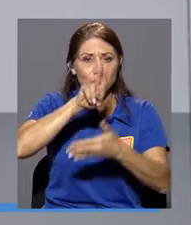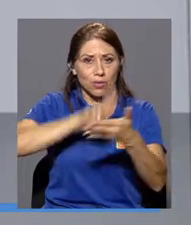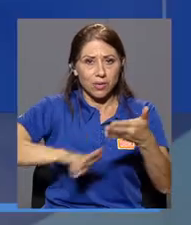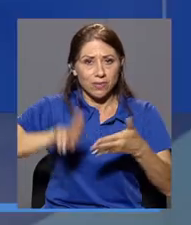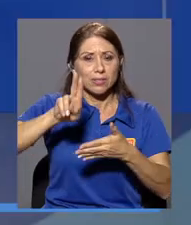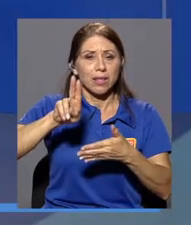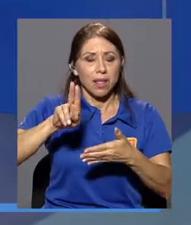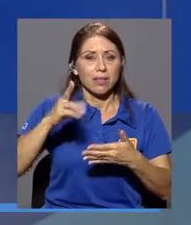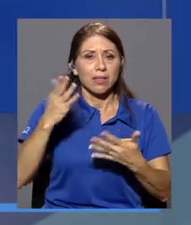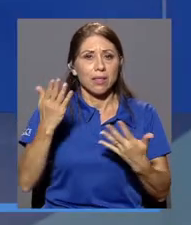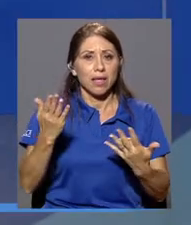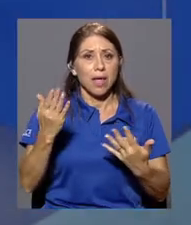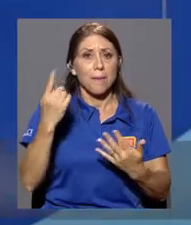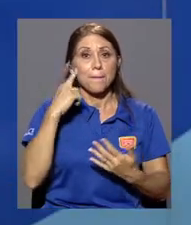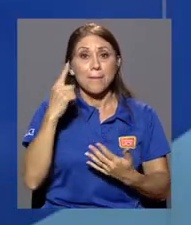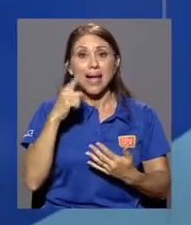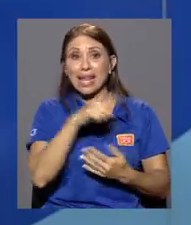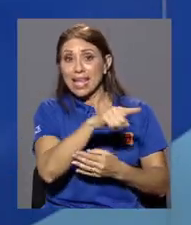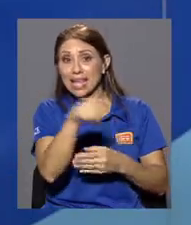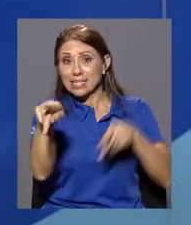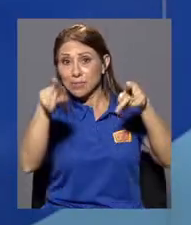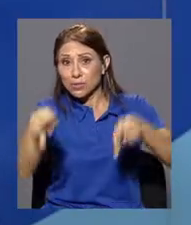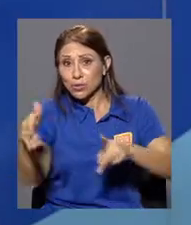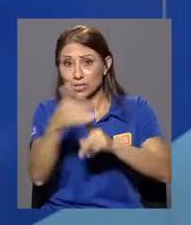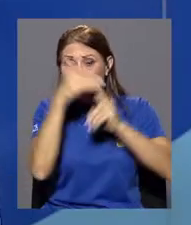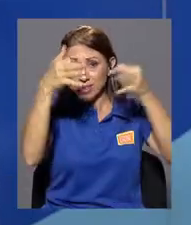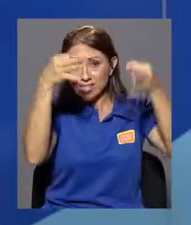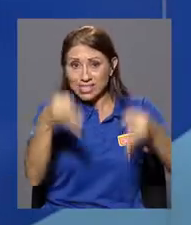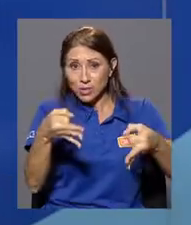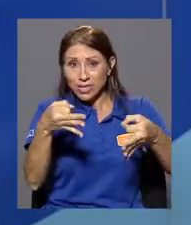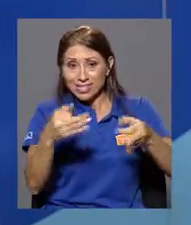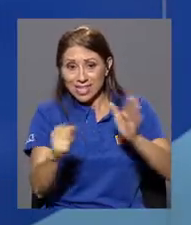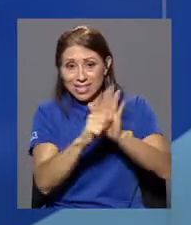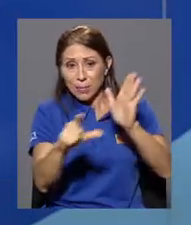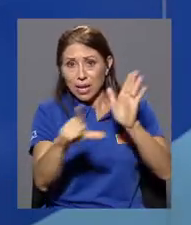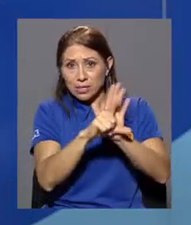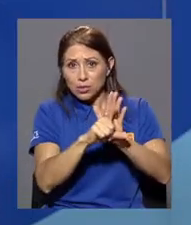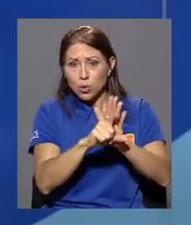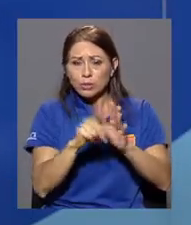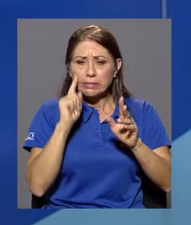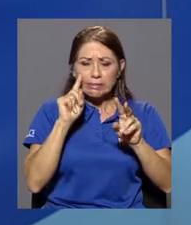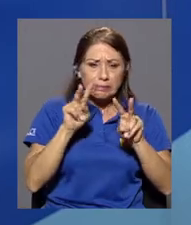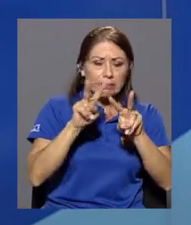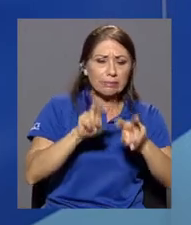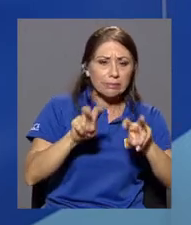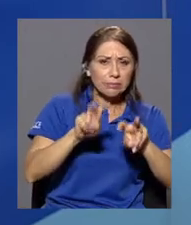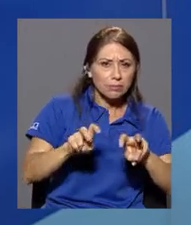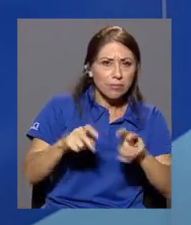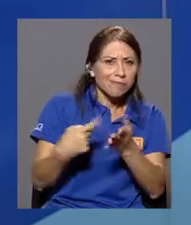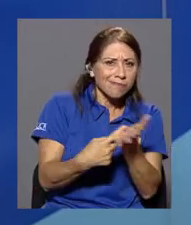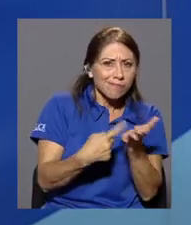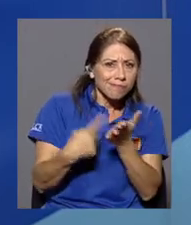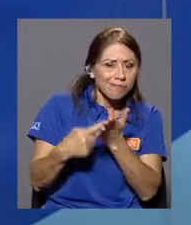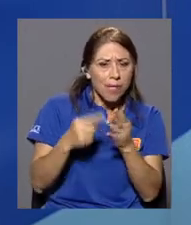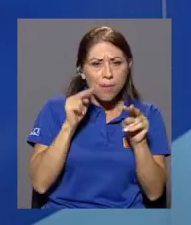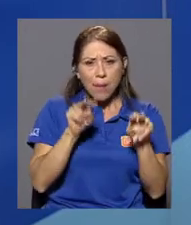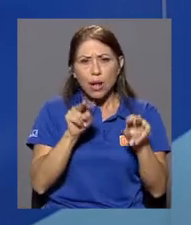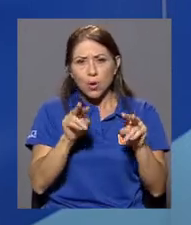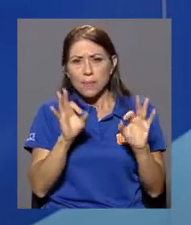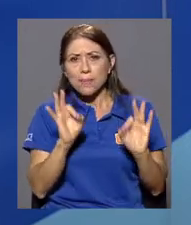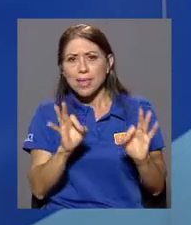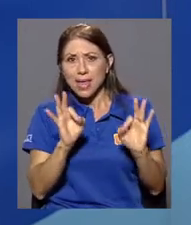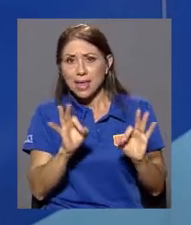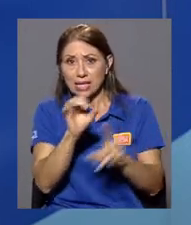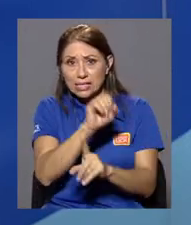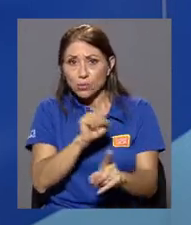que esos tomadores de decisiones en la Asamblea Legislativa valoren bien el terreno, ¿verdad?, en el